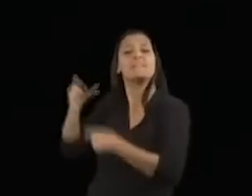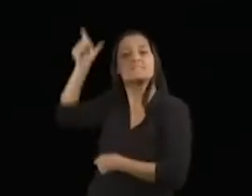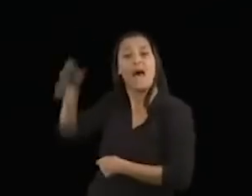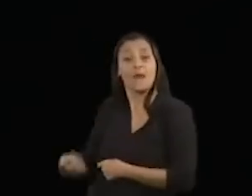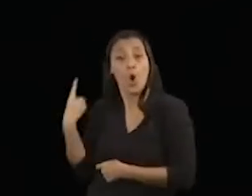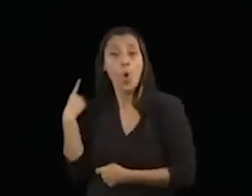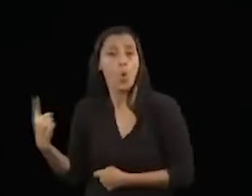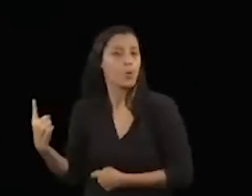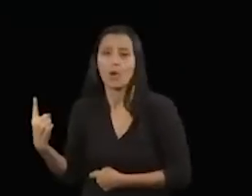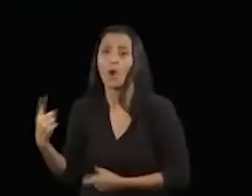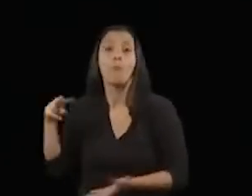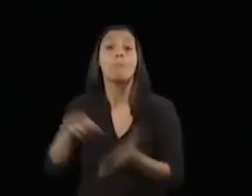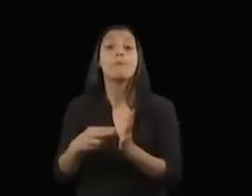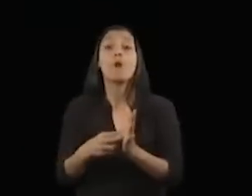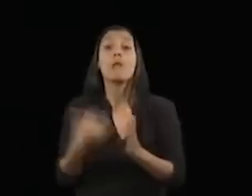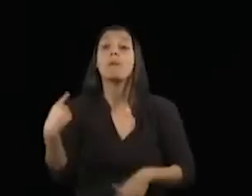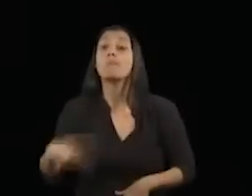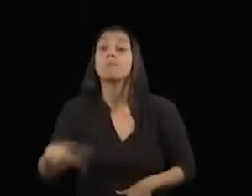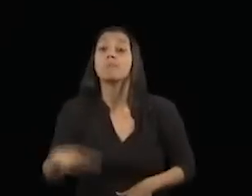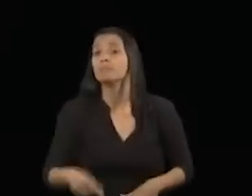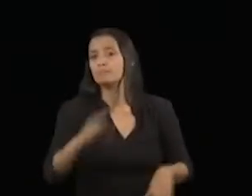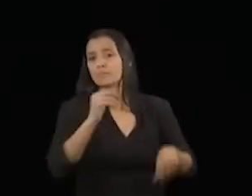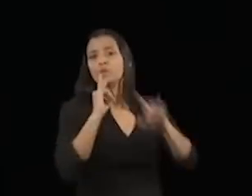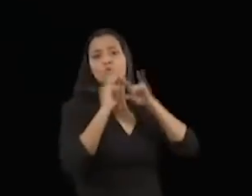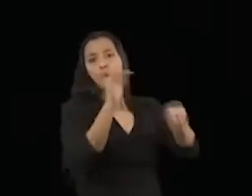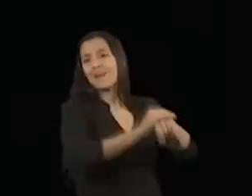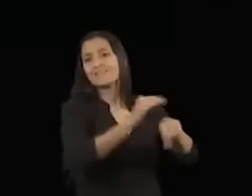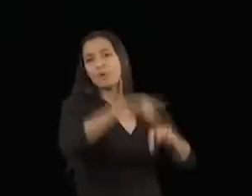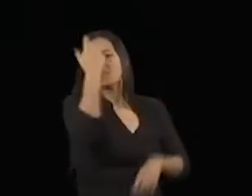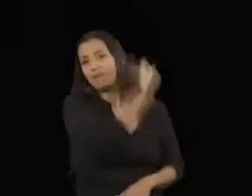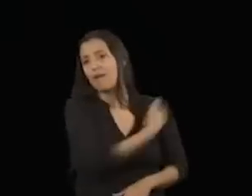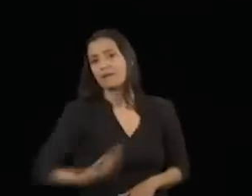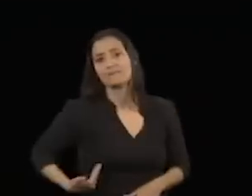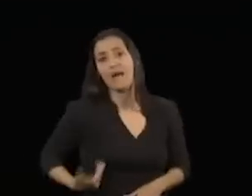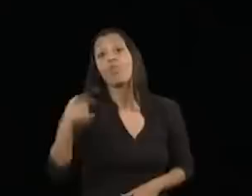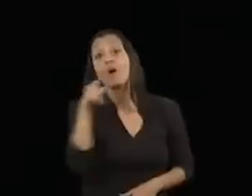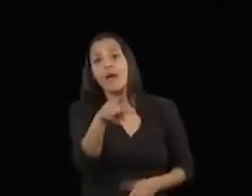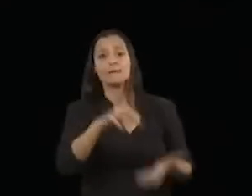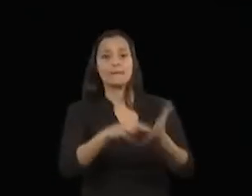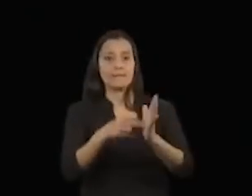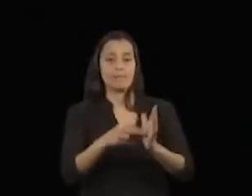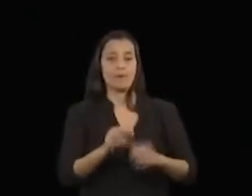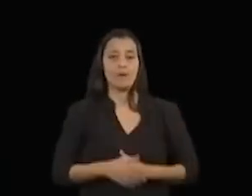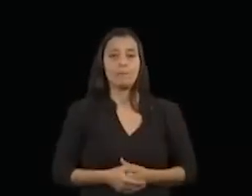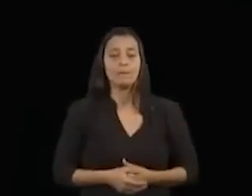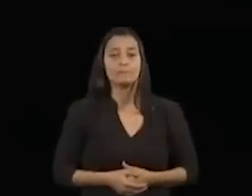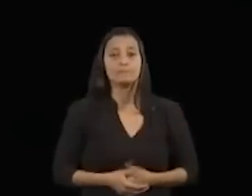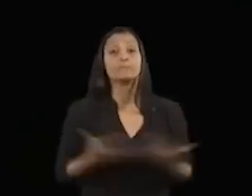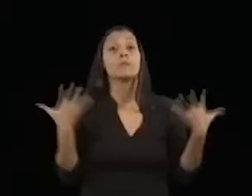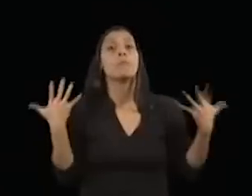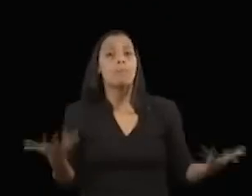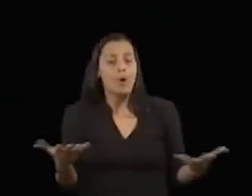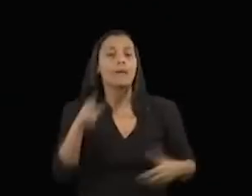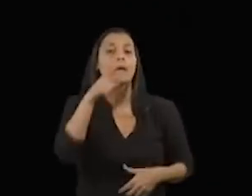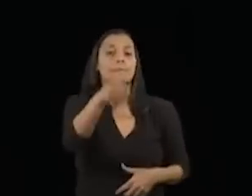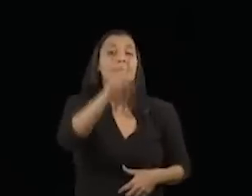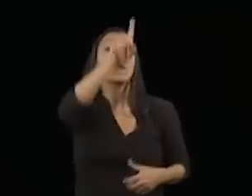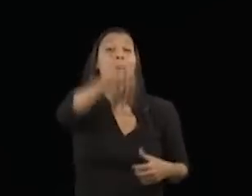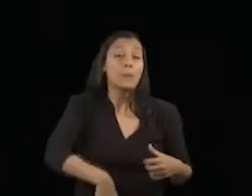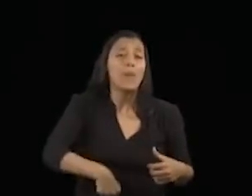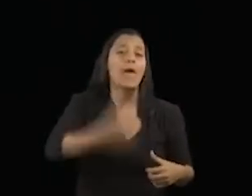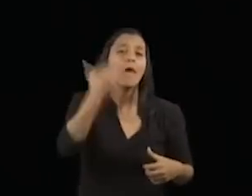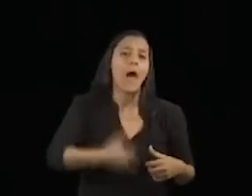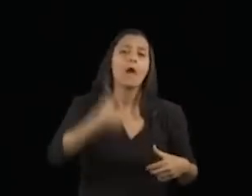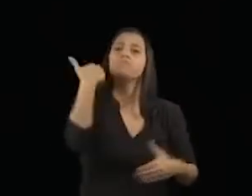el Estado. ¿Y eso por qué es importante? Porque la contracara de los rendimientos